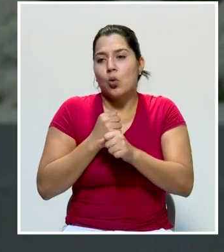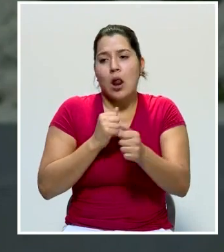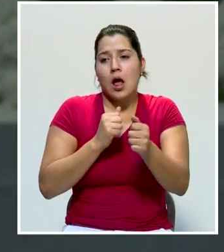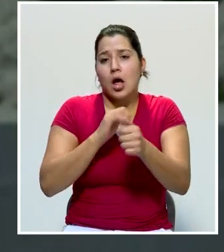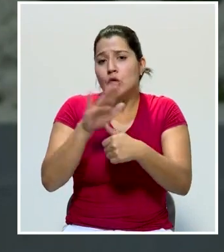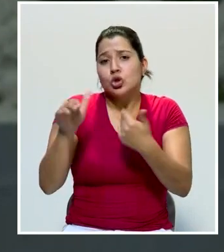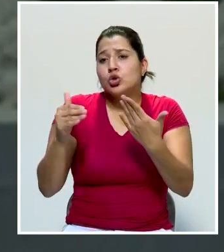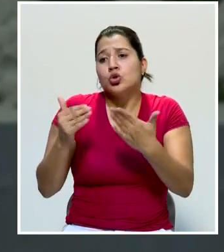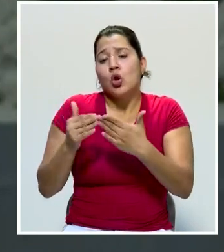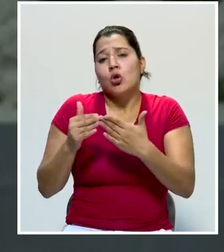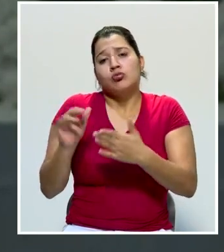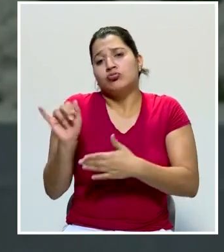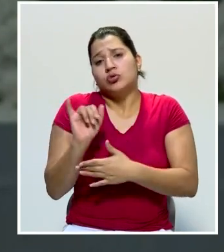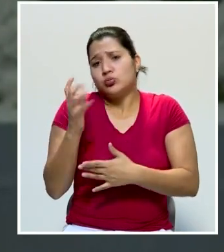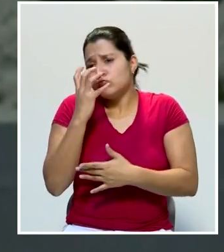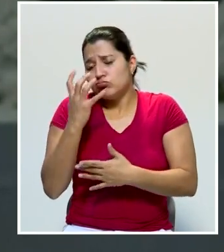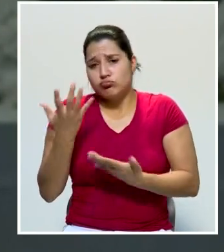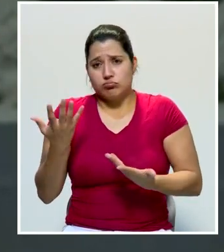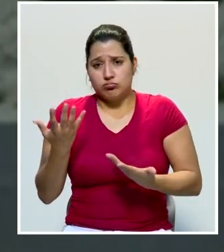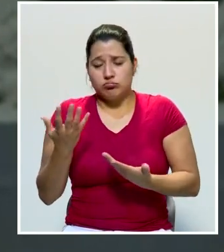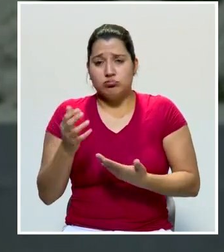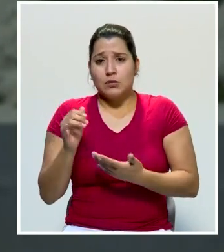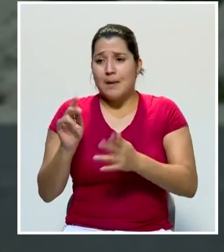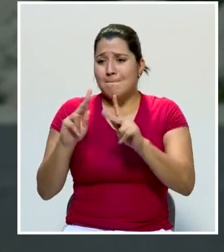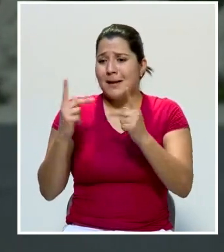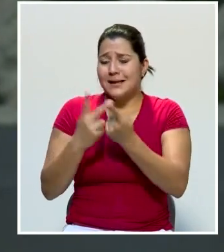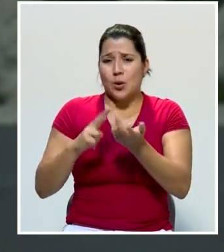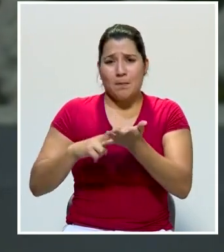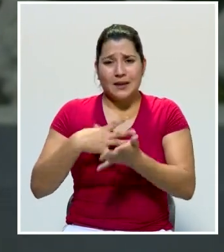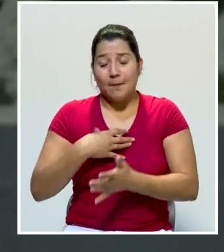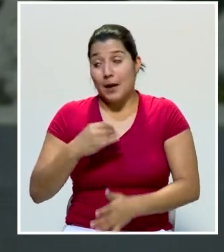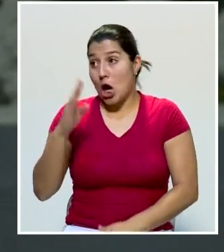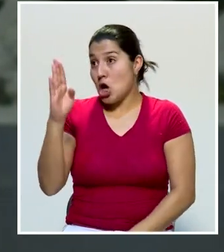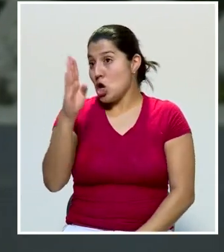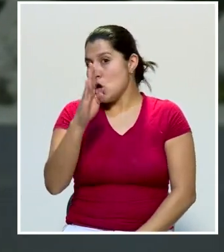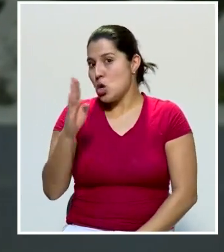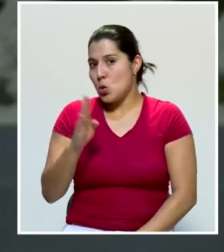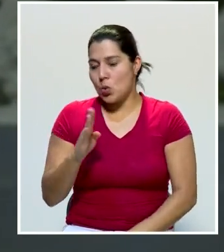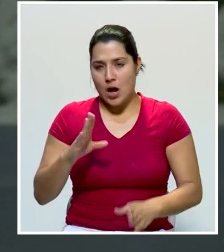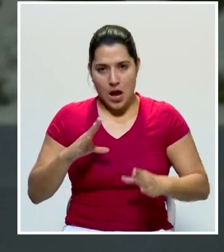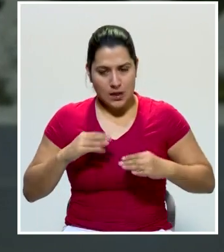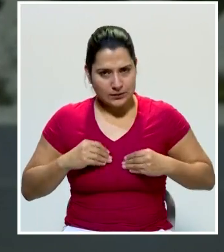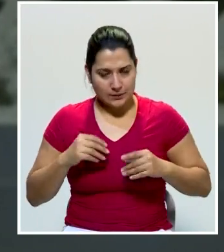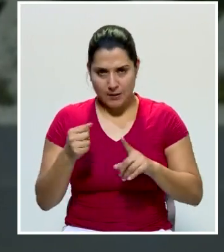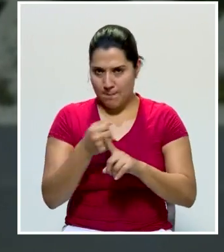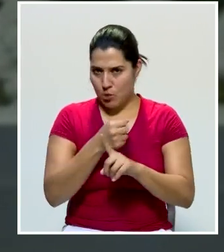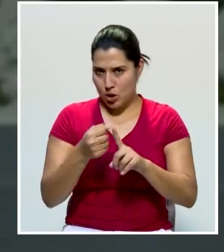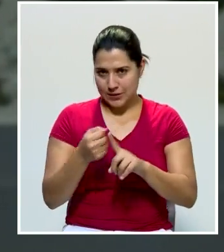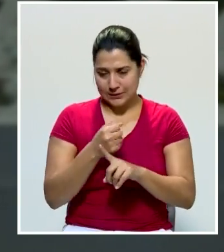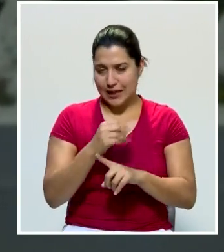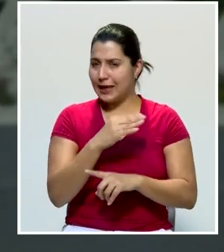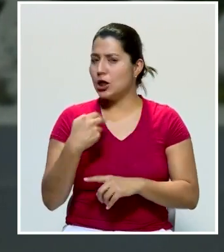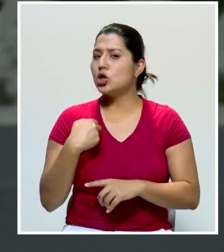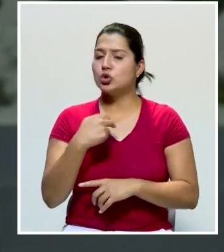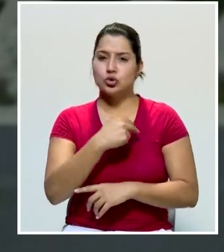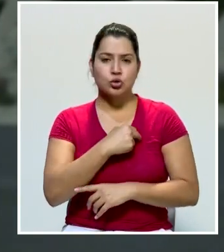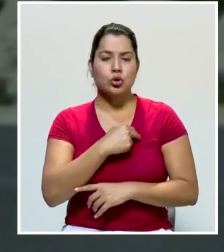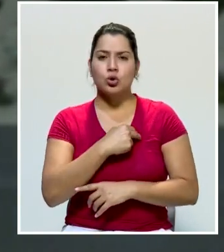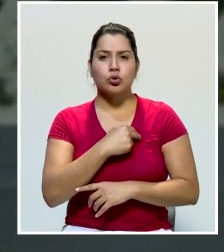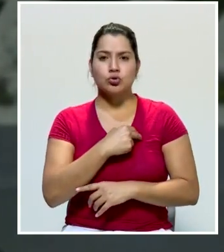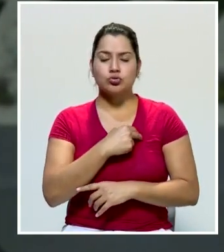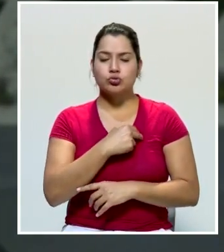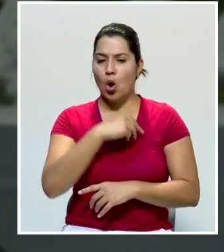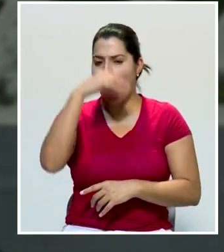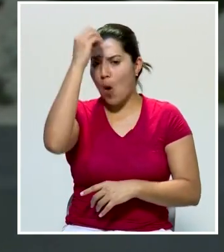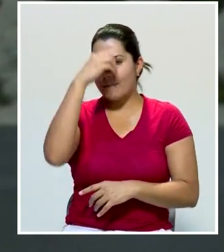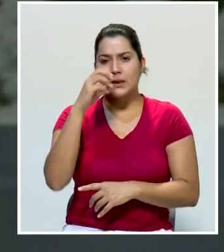todos estamos en la misma sintonía. Liberación Nacional nunca ha aceptado ningún acto de violencia y nosotros estamos en la